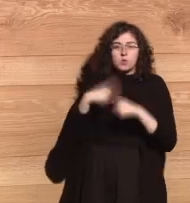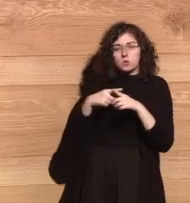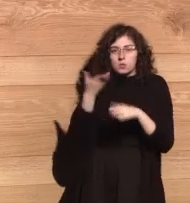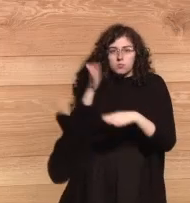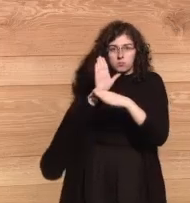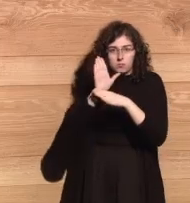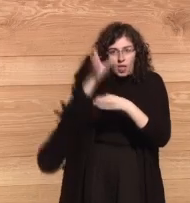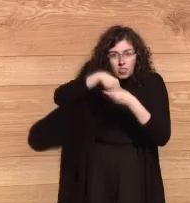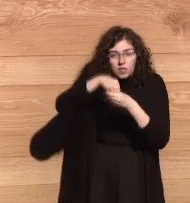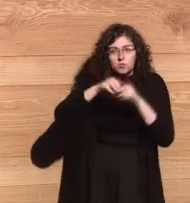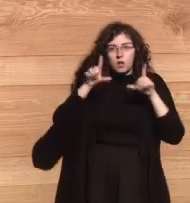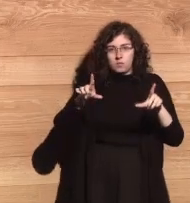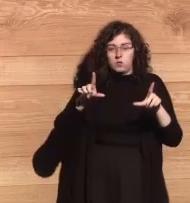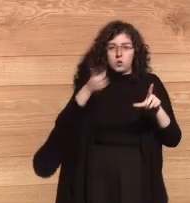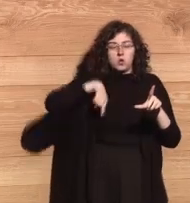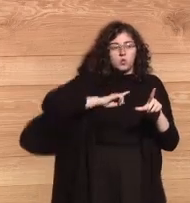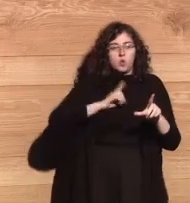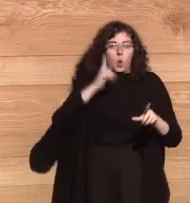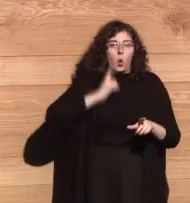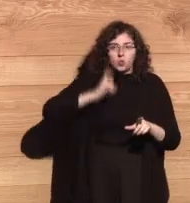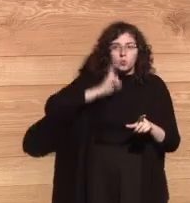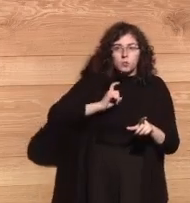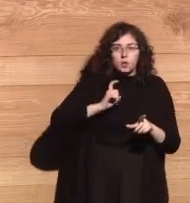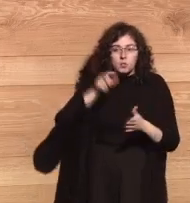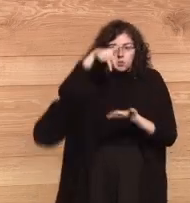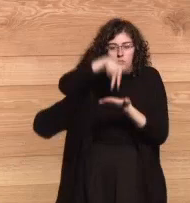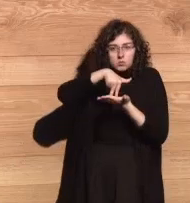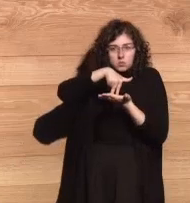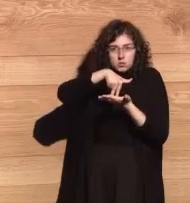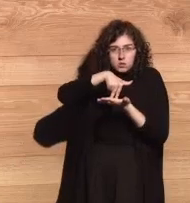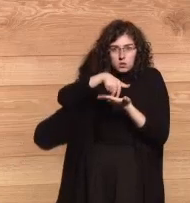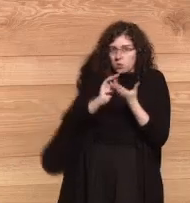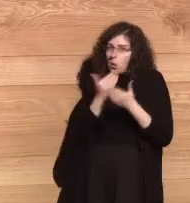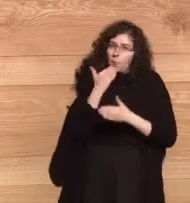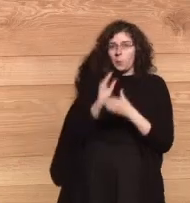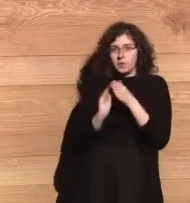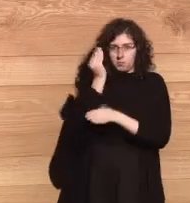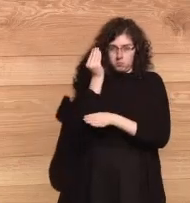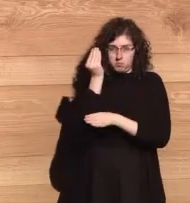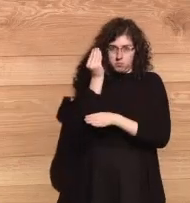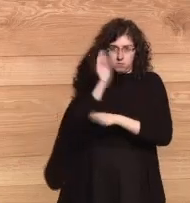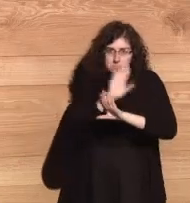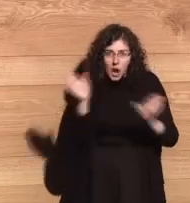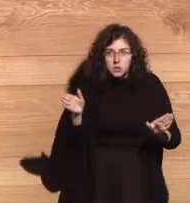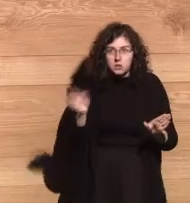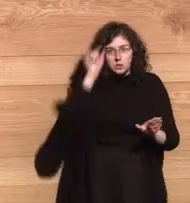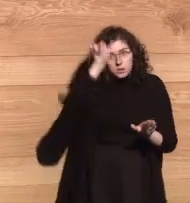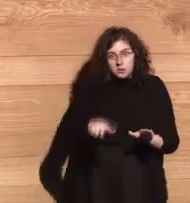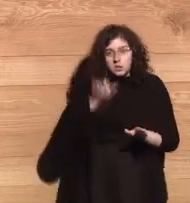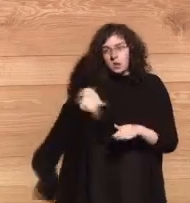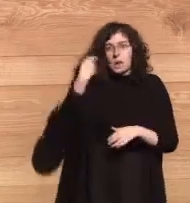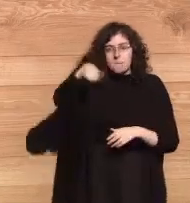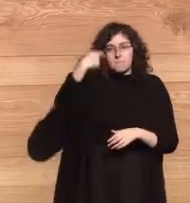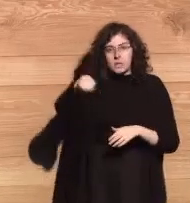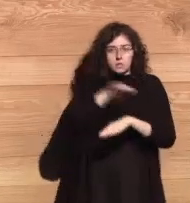acostumbrados a que sean figuras hieráticas, es casi poner una escultura, ¿no? Ahí eso es el presidente del gobierno, ¿no?